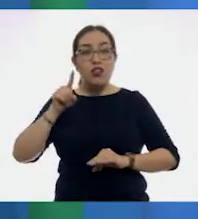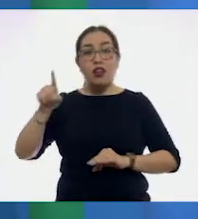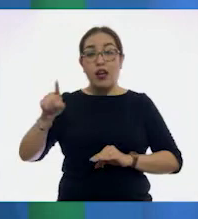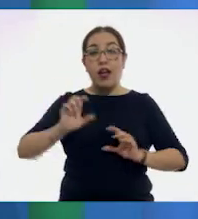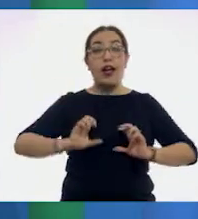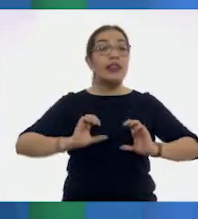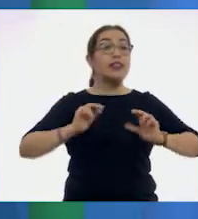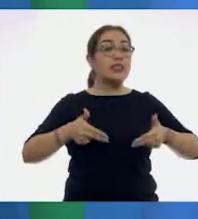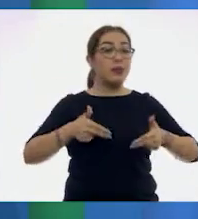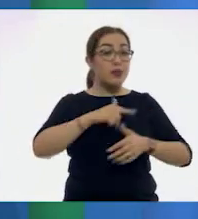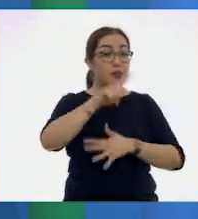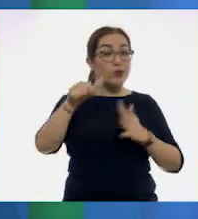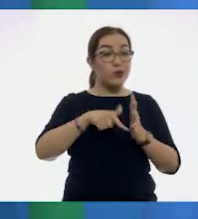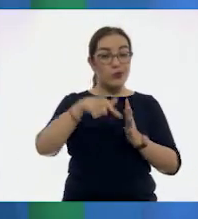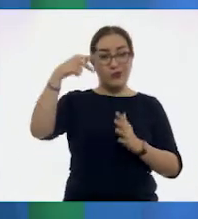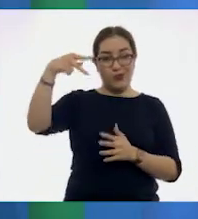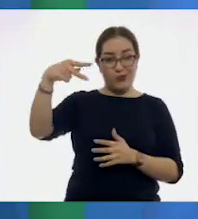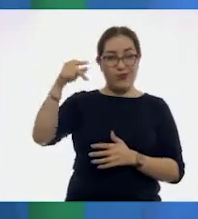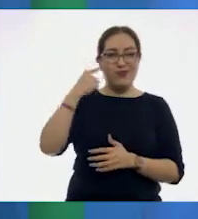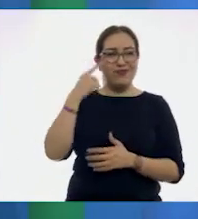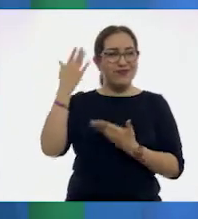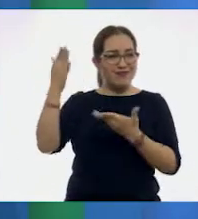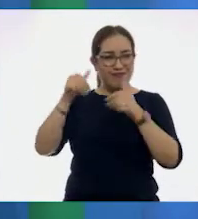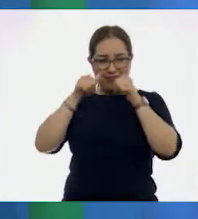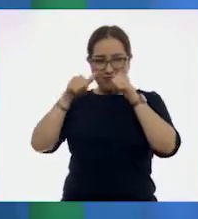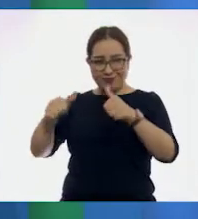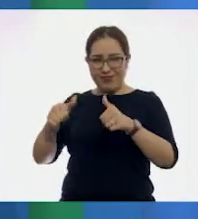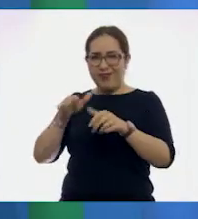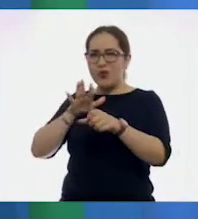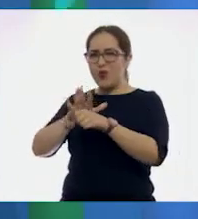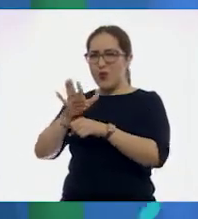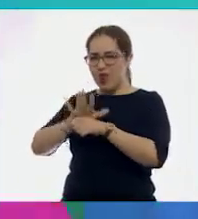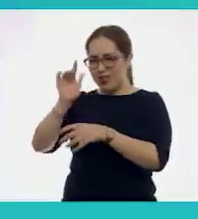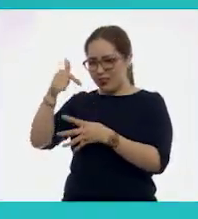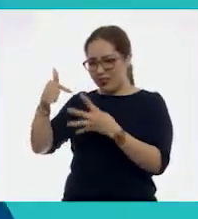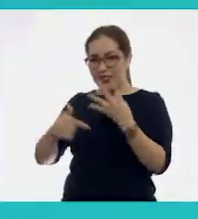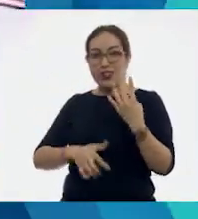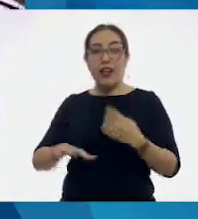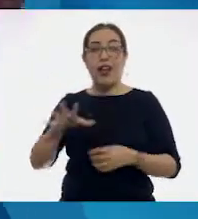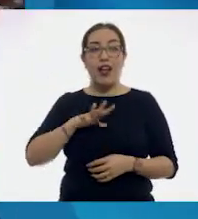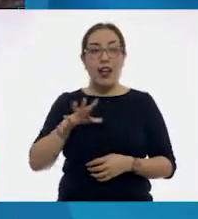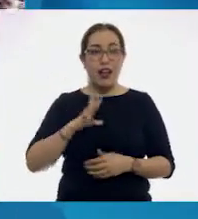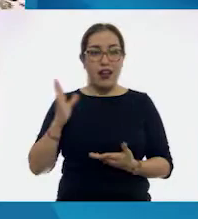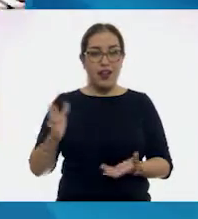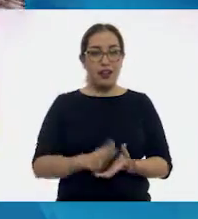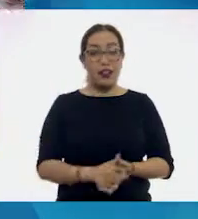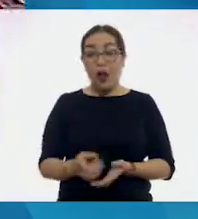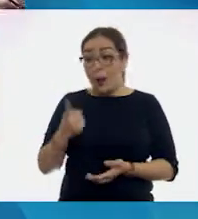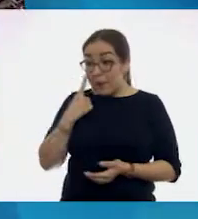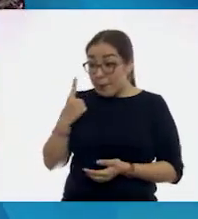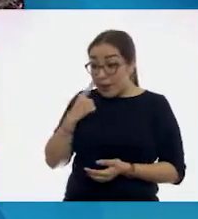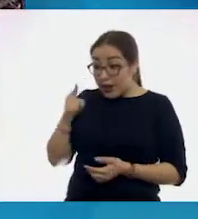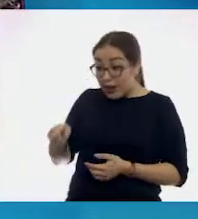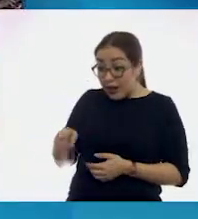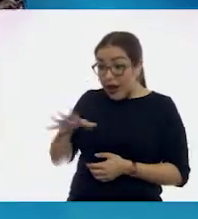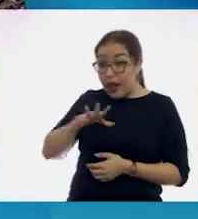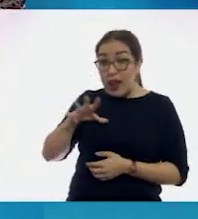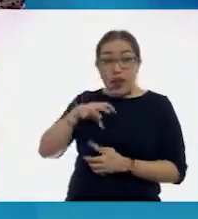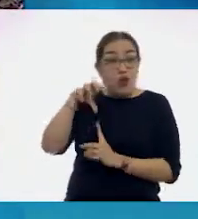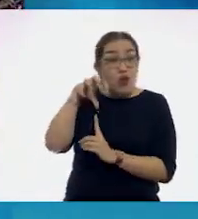Chiapas. Pongan mucha atención a ver qué factores identifican. Mira, aquí creció un